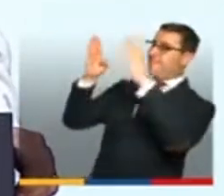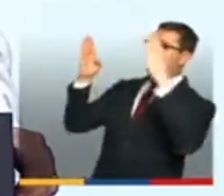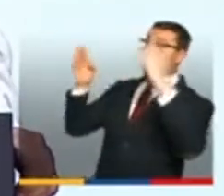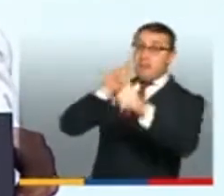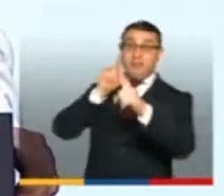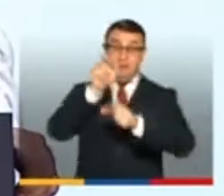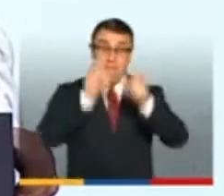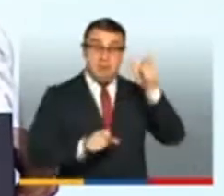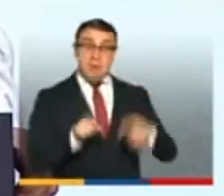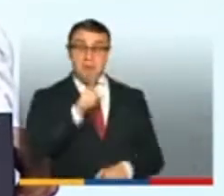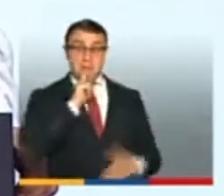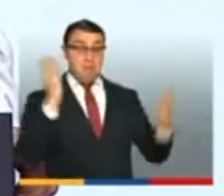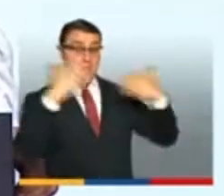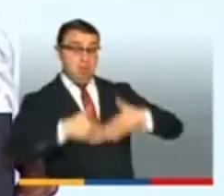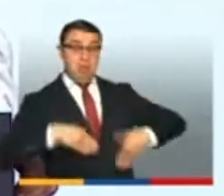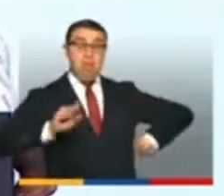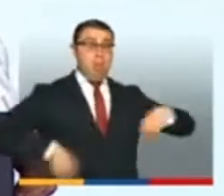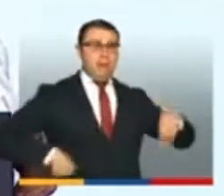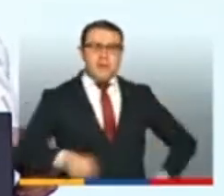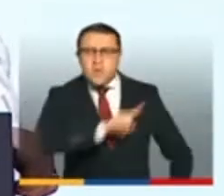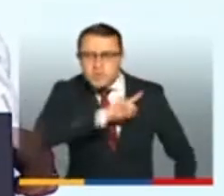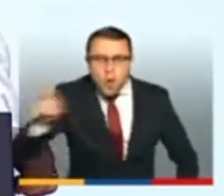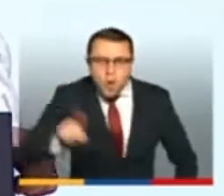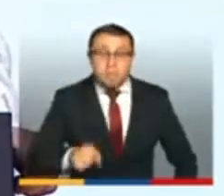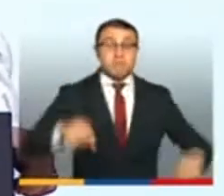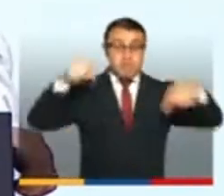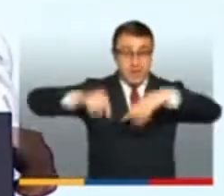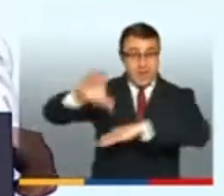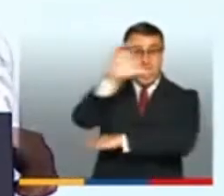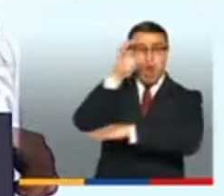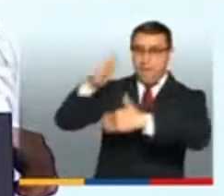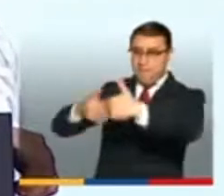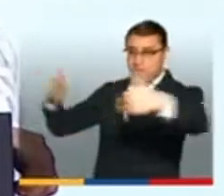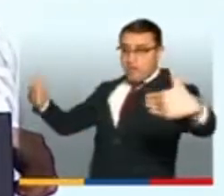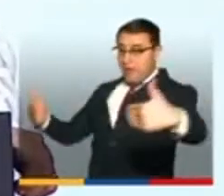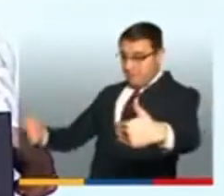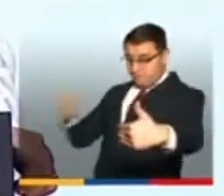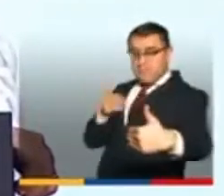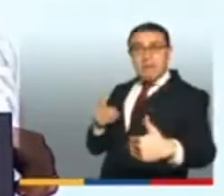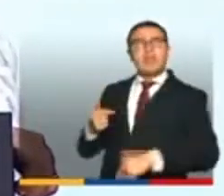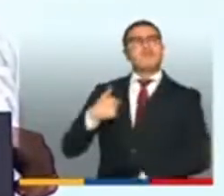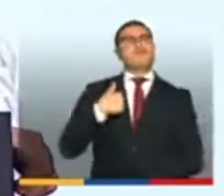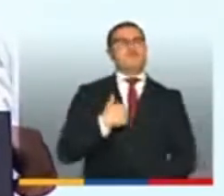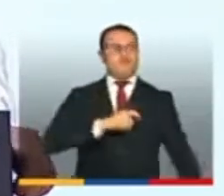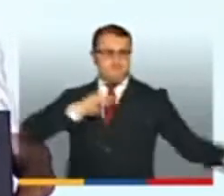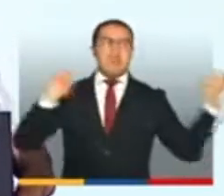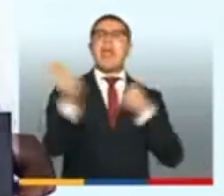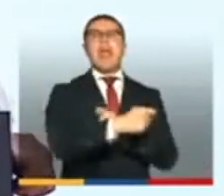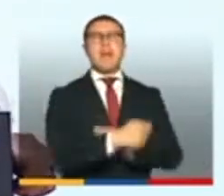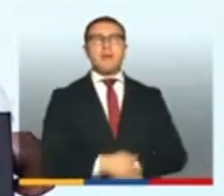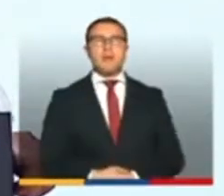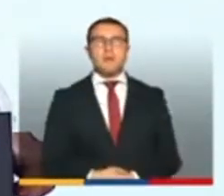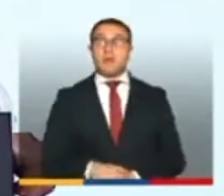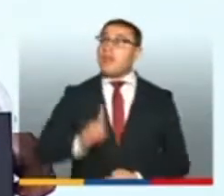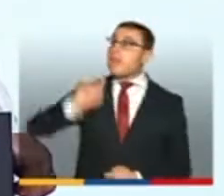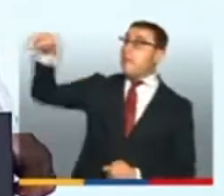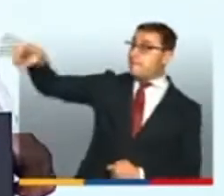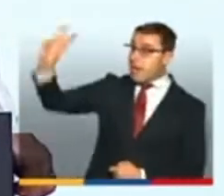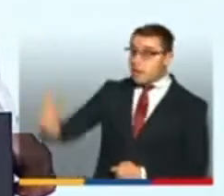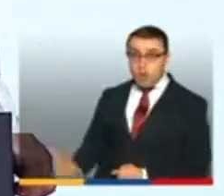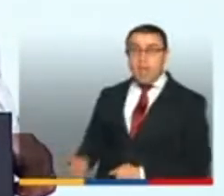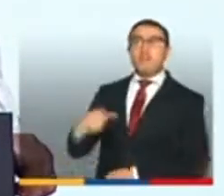vamos a hacer cambios de este lado y voy a solicitar cambio de ese lado